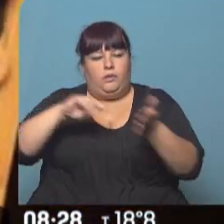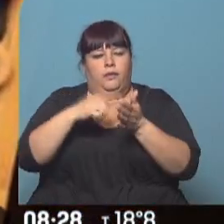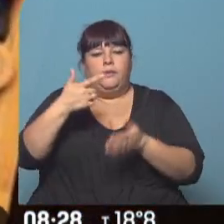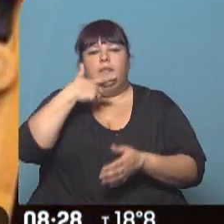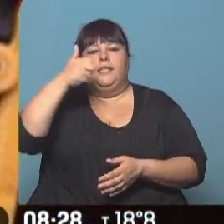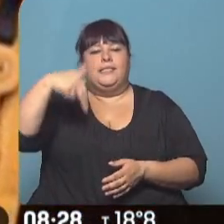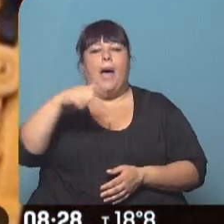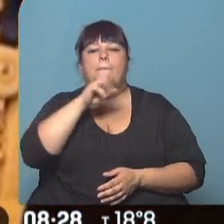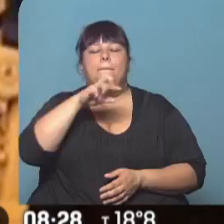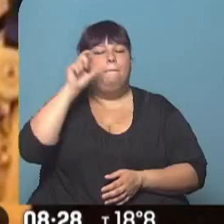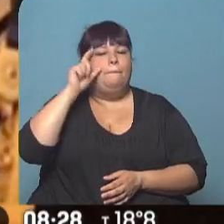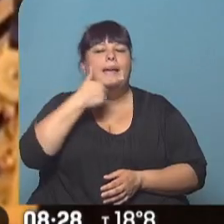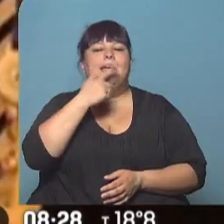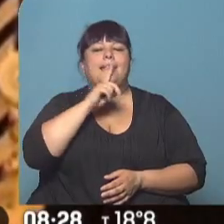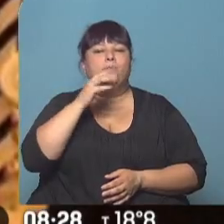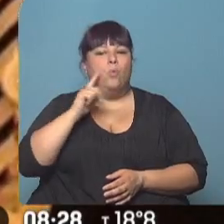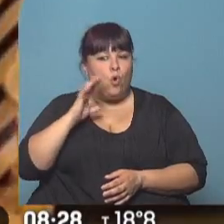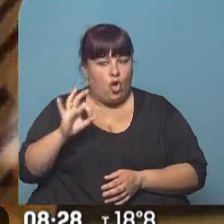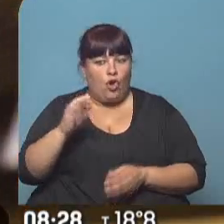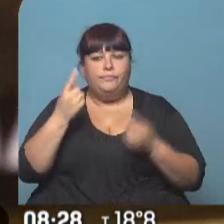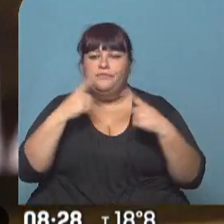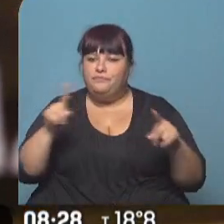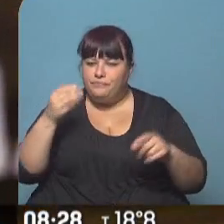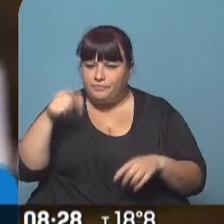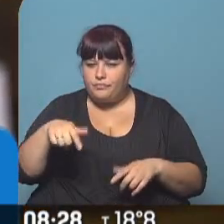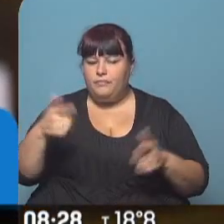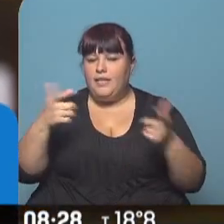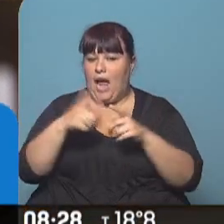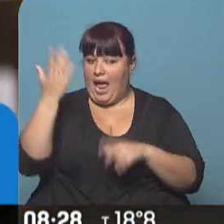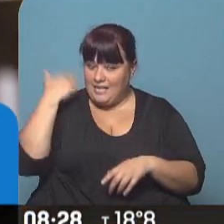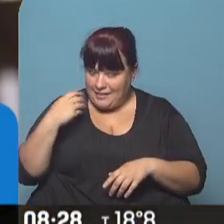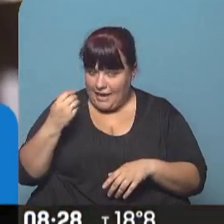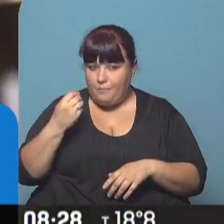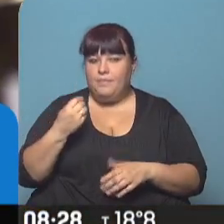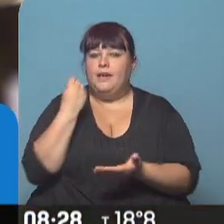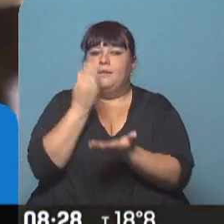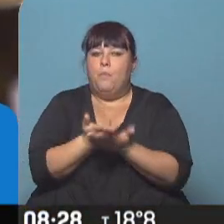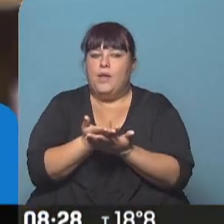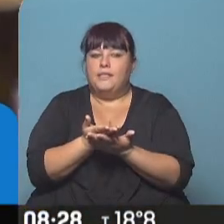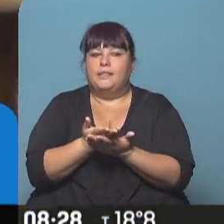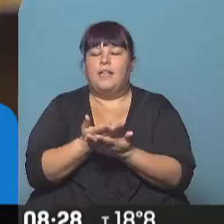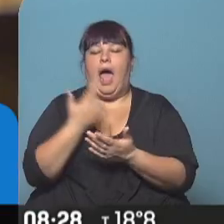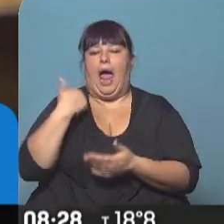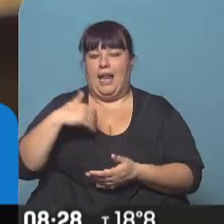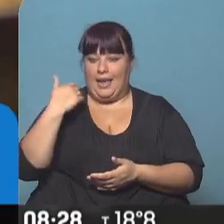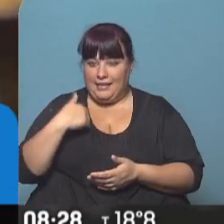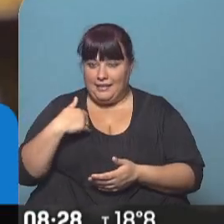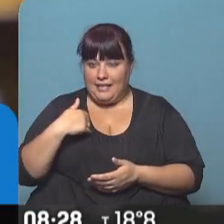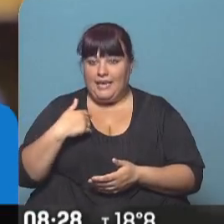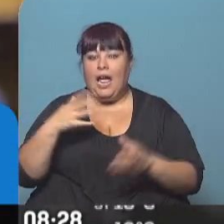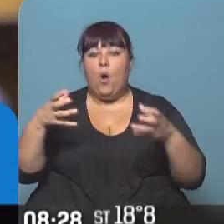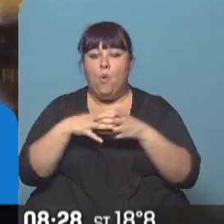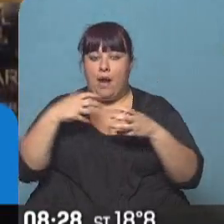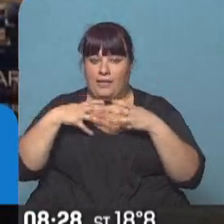San Petersburgo. Y la particularidad que tuvo esta última jornada es la presentación de la República Argentina, la